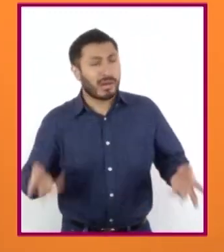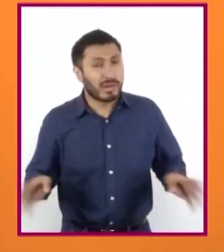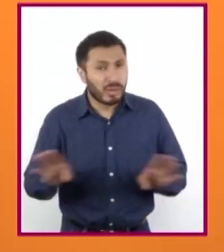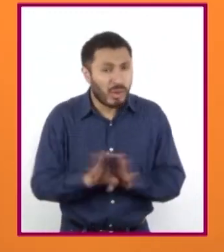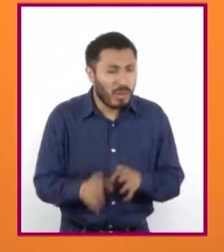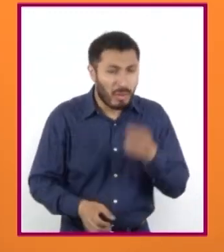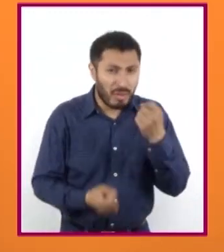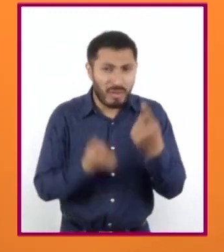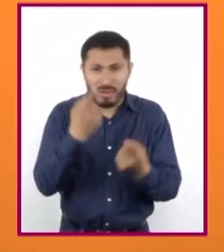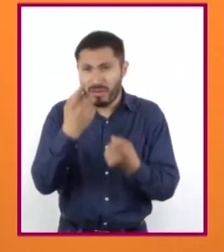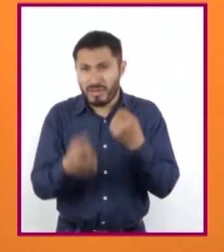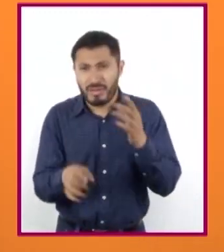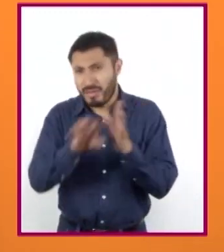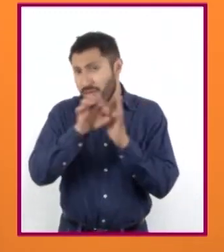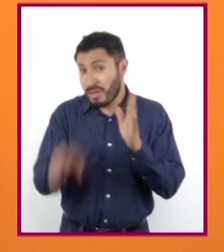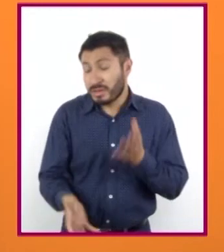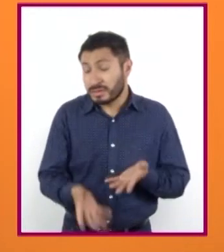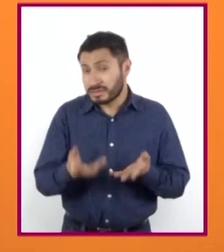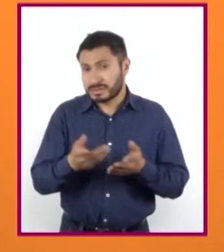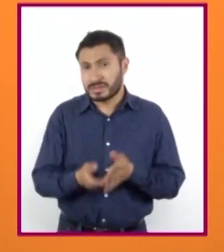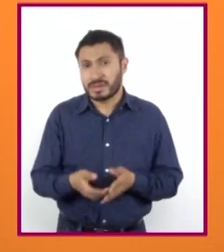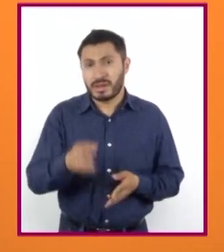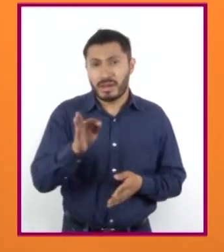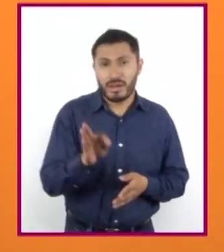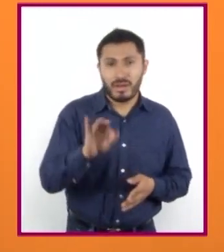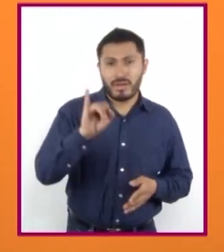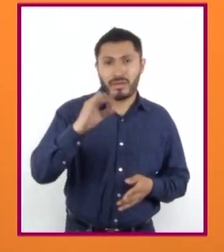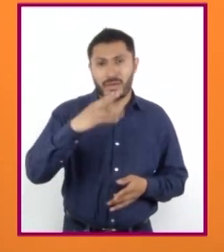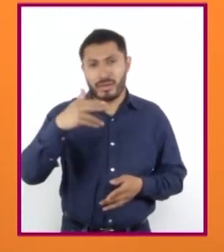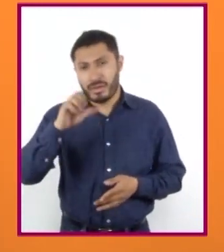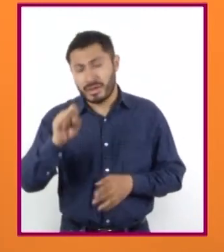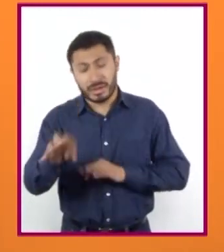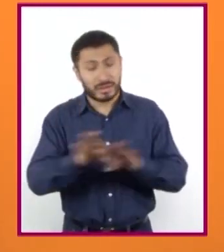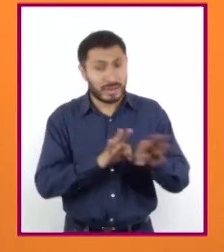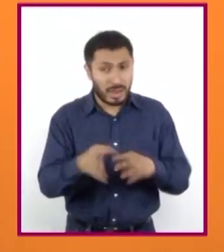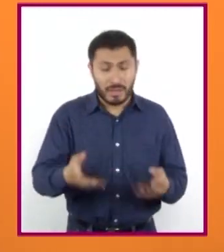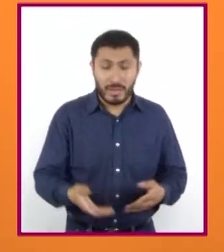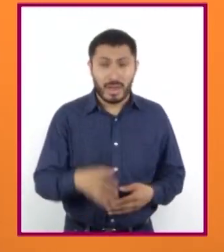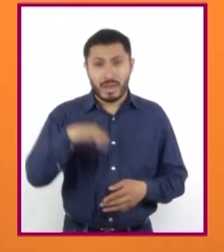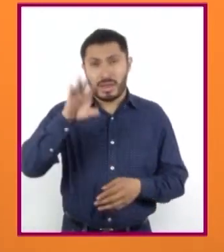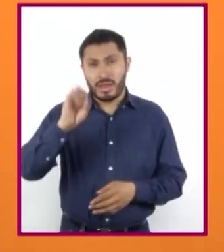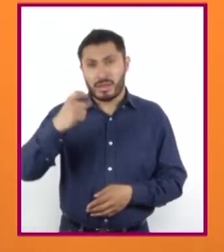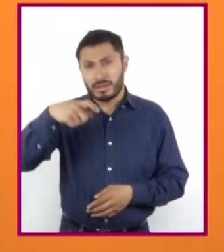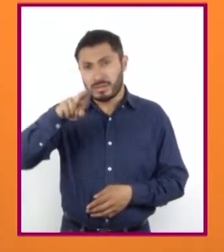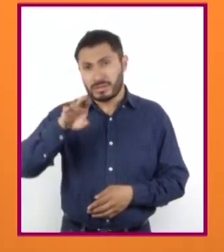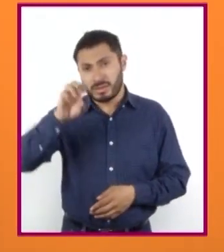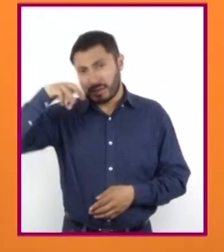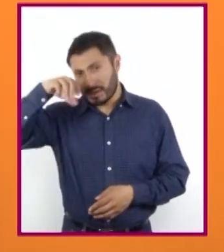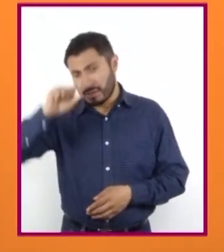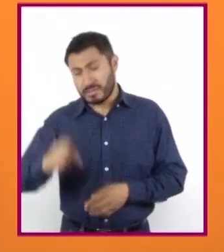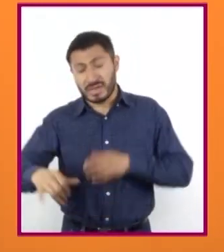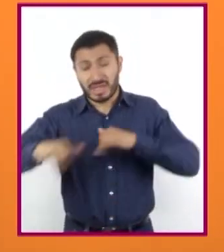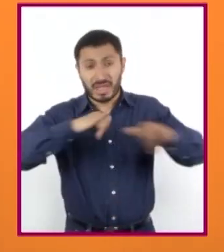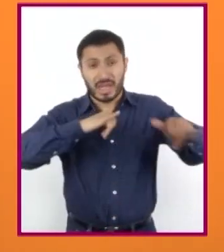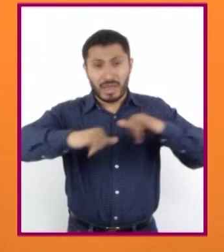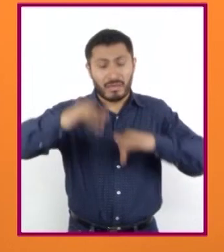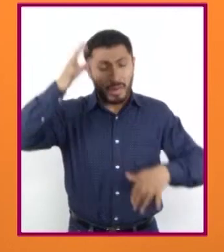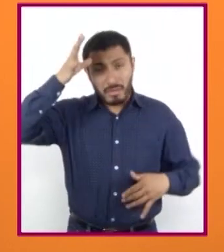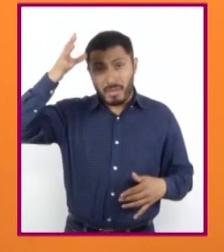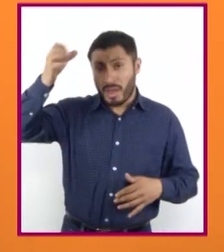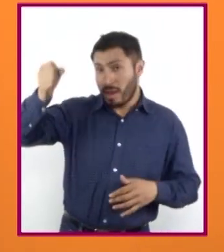Algunos ejemplos son fichas de trabajo, esquemas, mapas